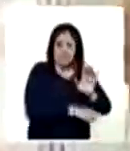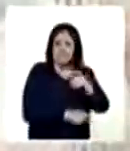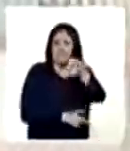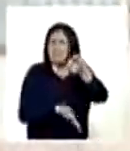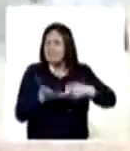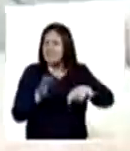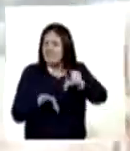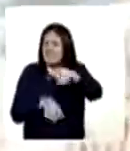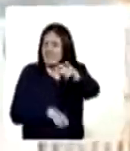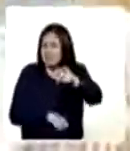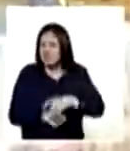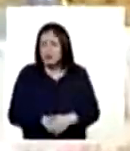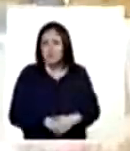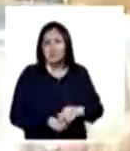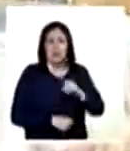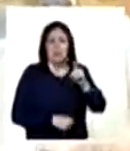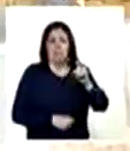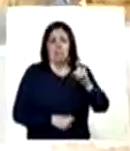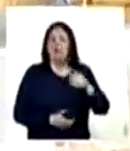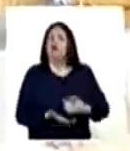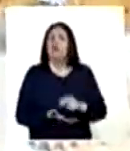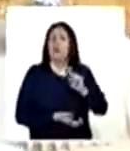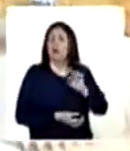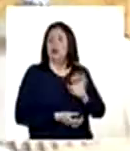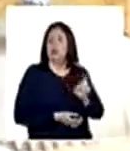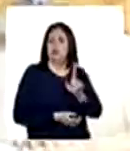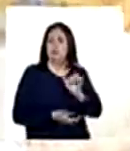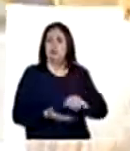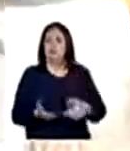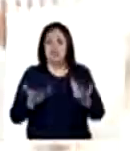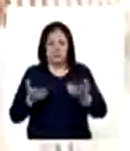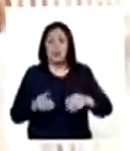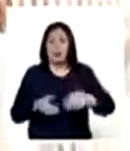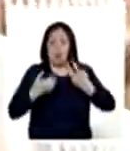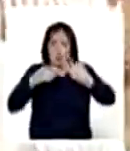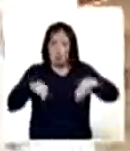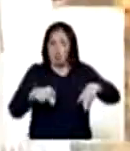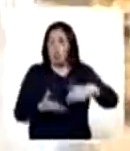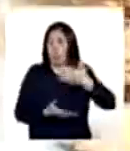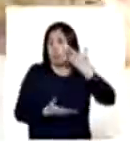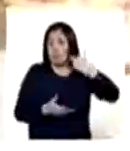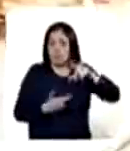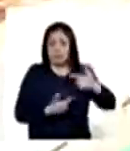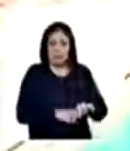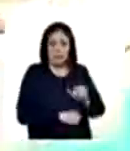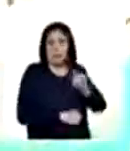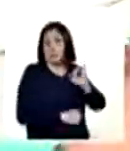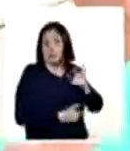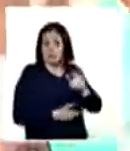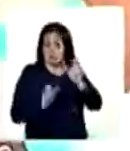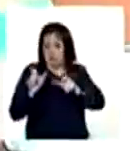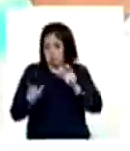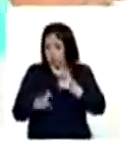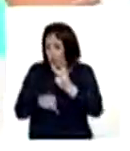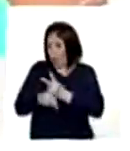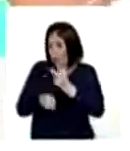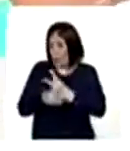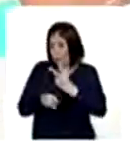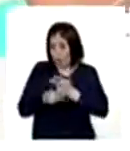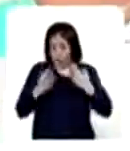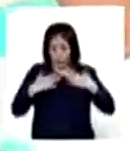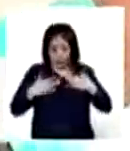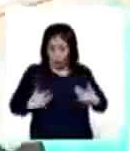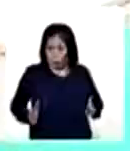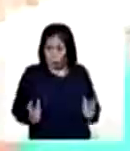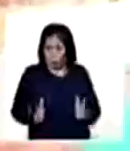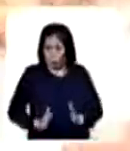de qué? Pura nuez molida, clara de huevo y un toquecito de trago de amaretto para las personas que desean cuidar su silueta y